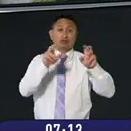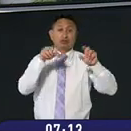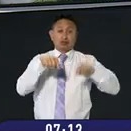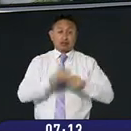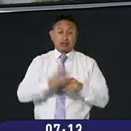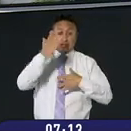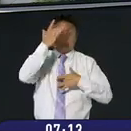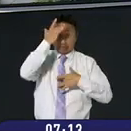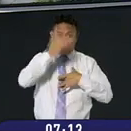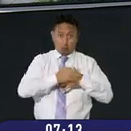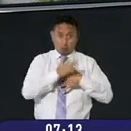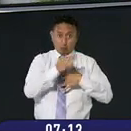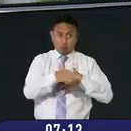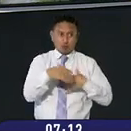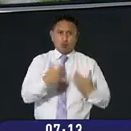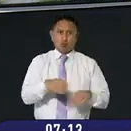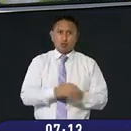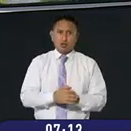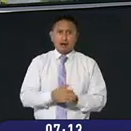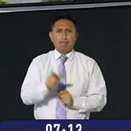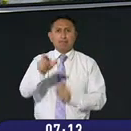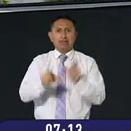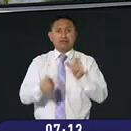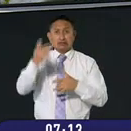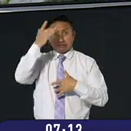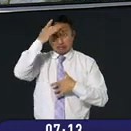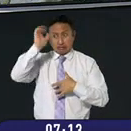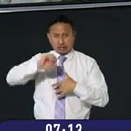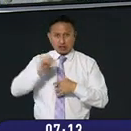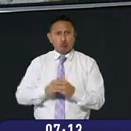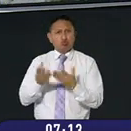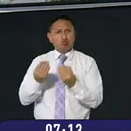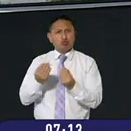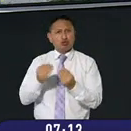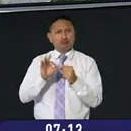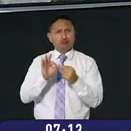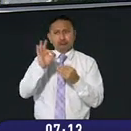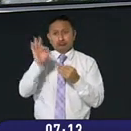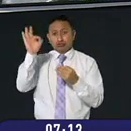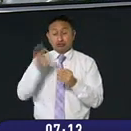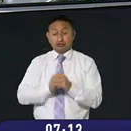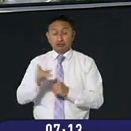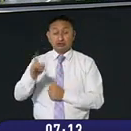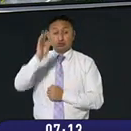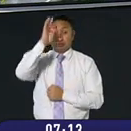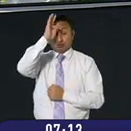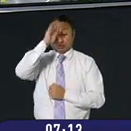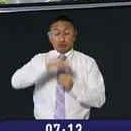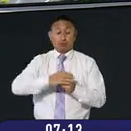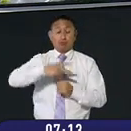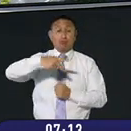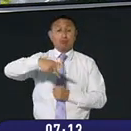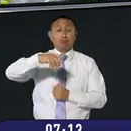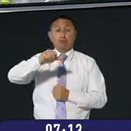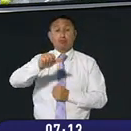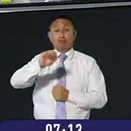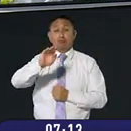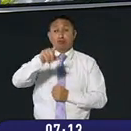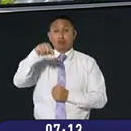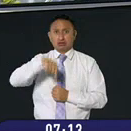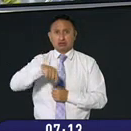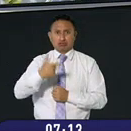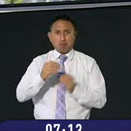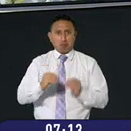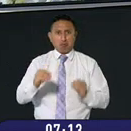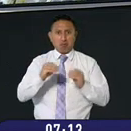un aumento agresivo de pacientes que se registra en el Hospital Pablo Arturo Suárez desde la primera semana de enero. La Casa de Salud